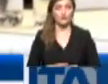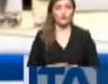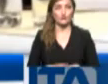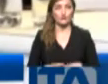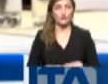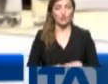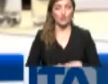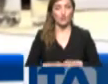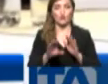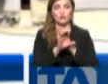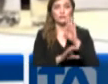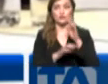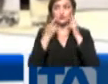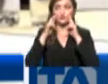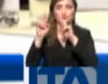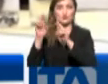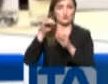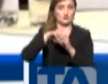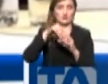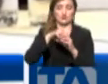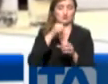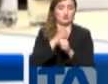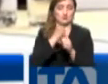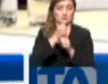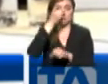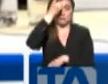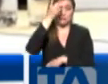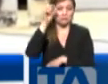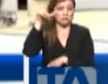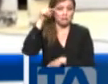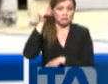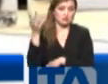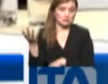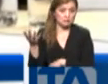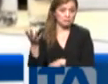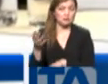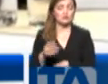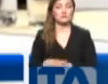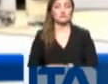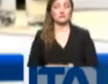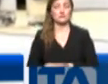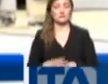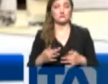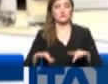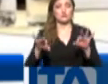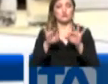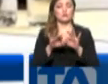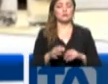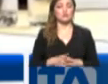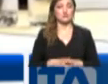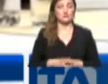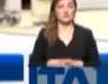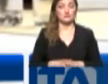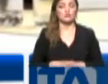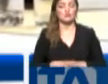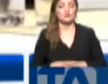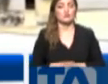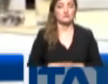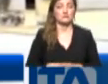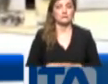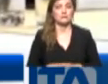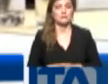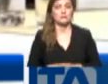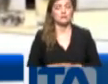en la Constitución y creo que es una deuda entre algunas, pero creo que esta es muy importante, darle